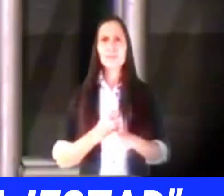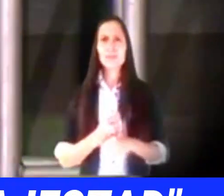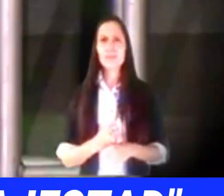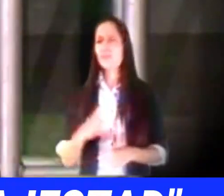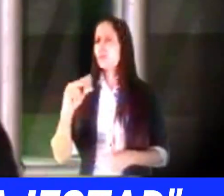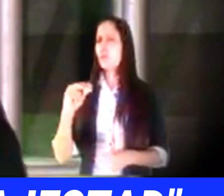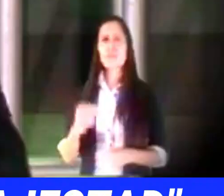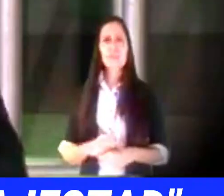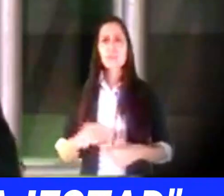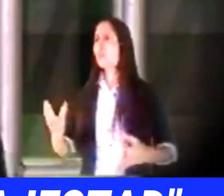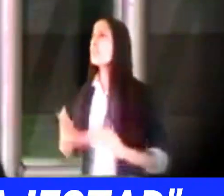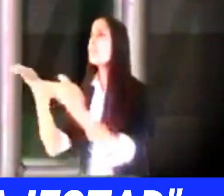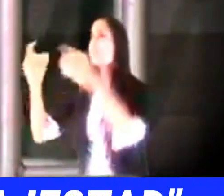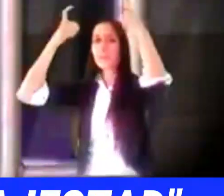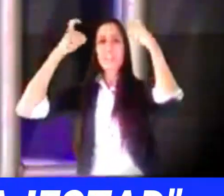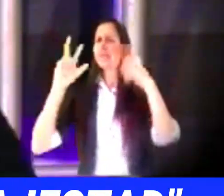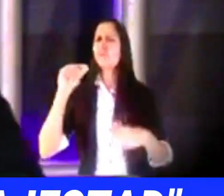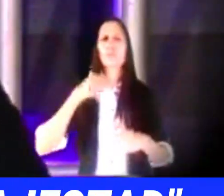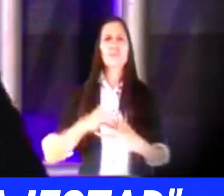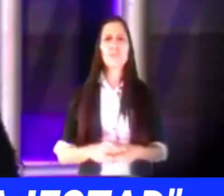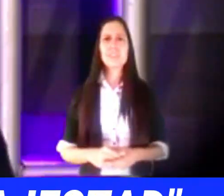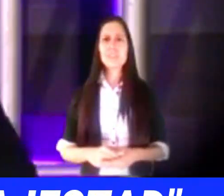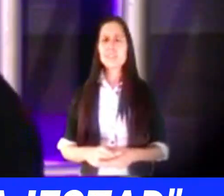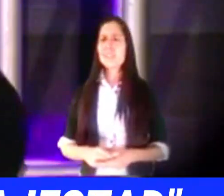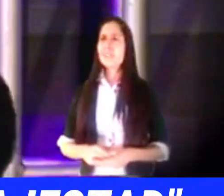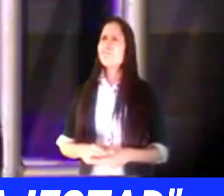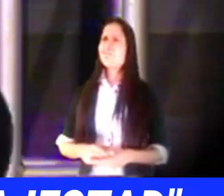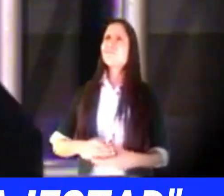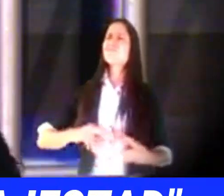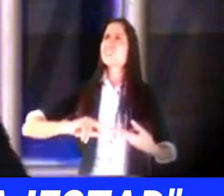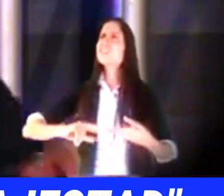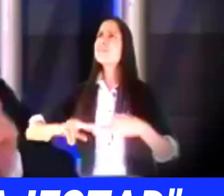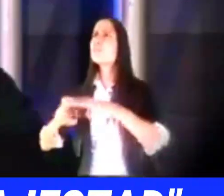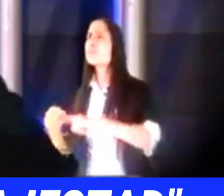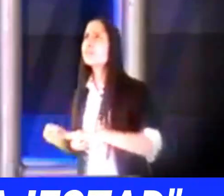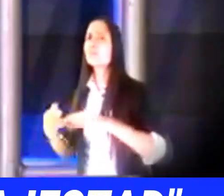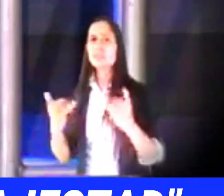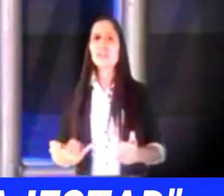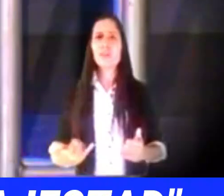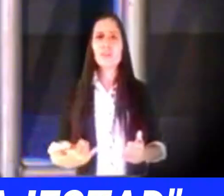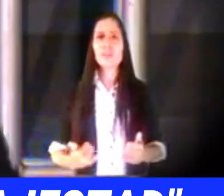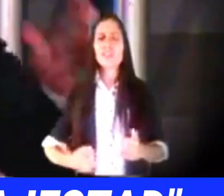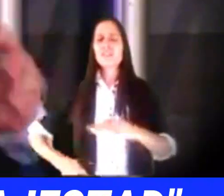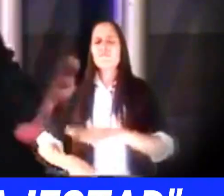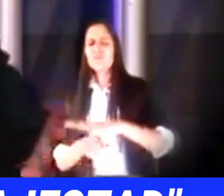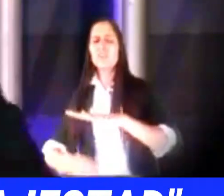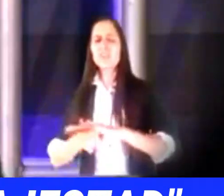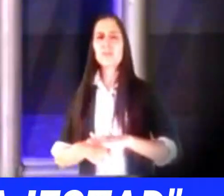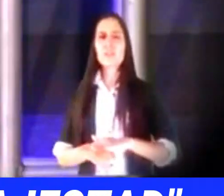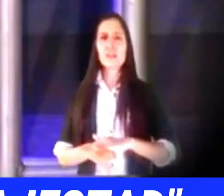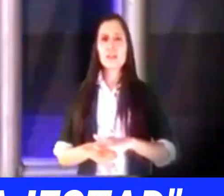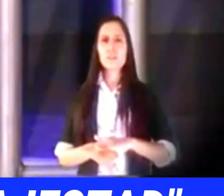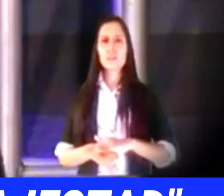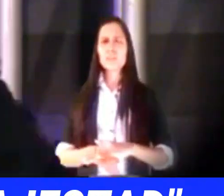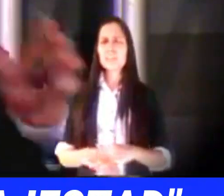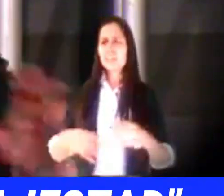academia porque no cedes en las pretensiones del rey de las tinieblas. No importa si pierdes posiciones. No importa si pierdes